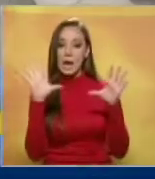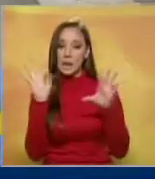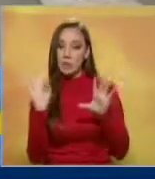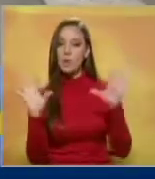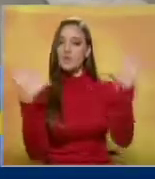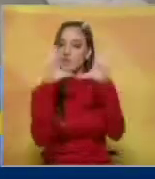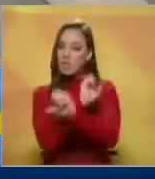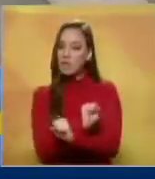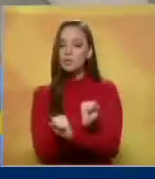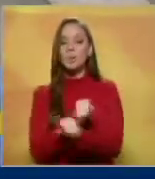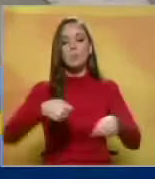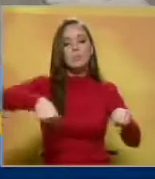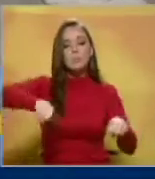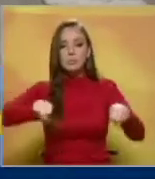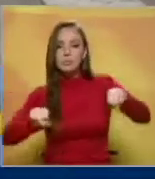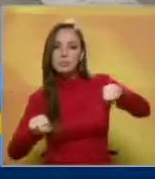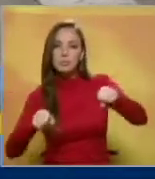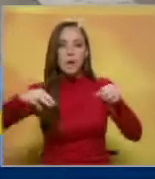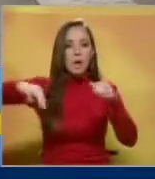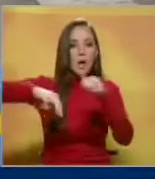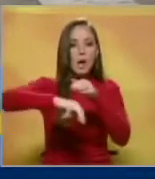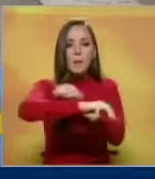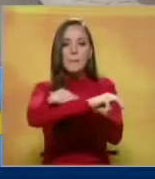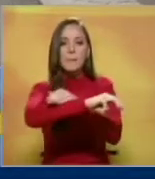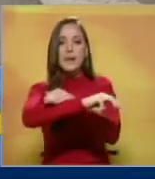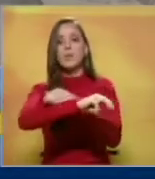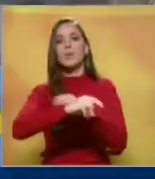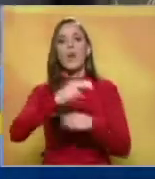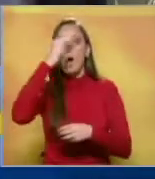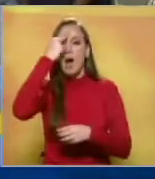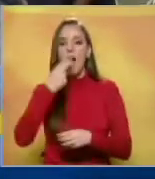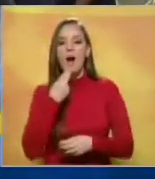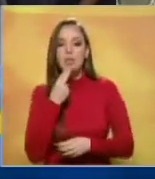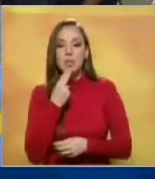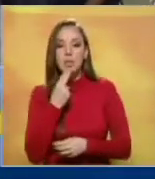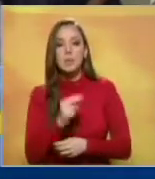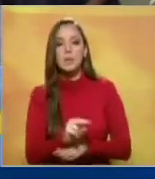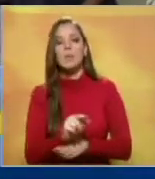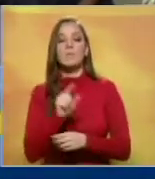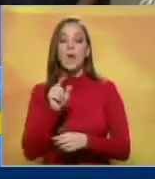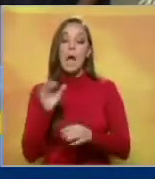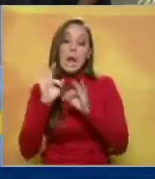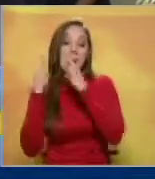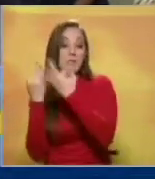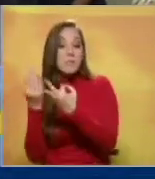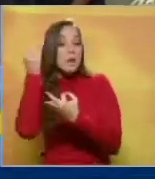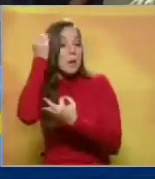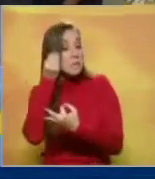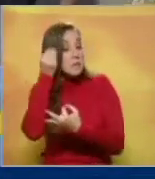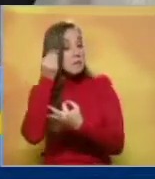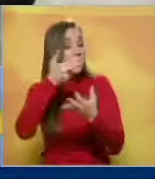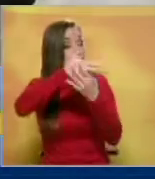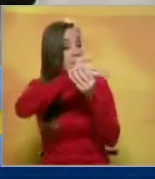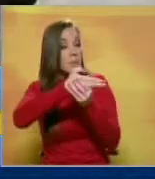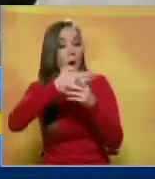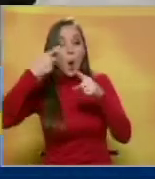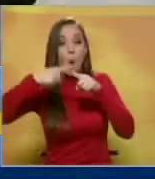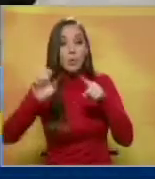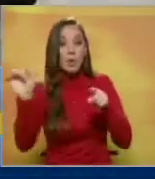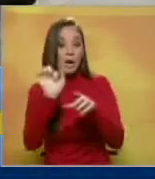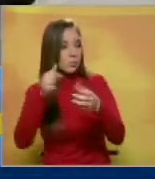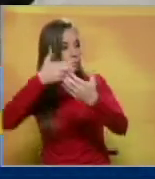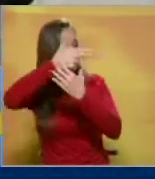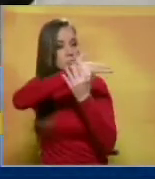su moto de alta cilindrada por la estación antímano del metro de caracas sus familiares presumen que le dispararon desde otro vehículo